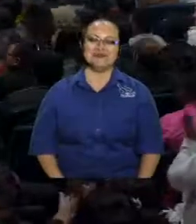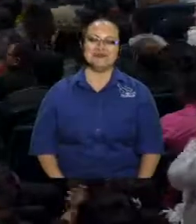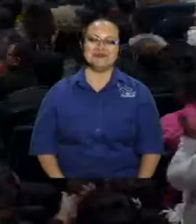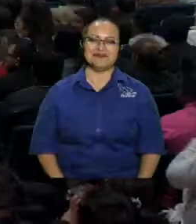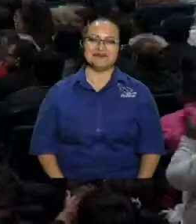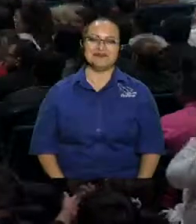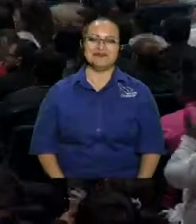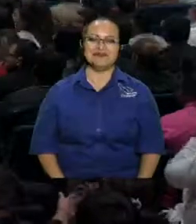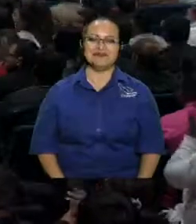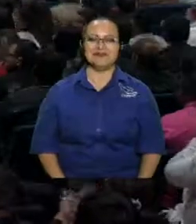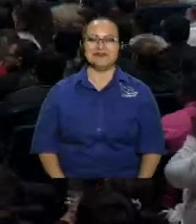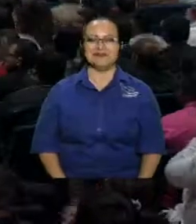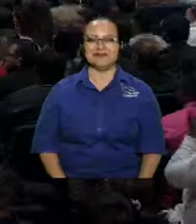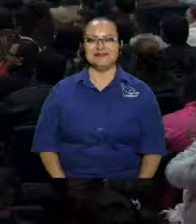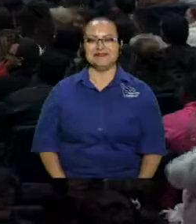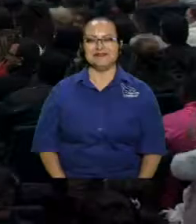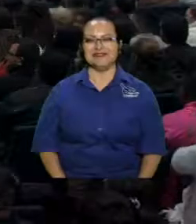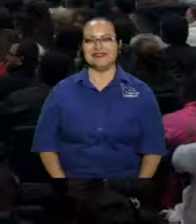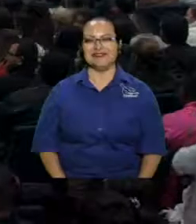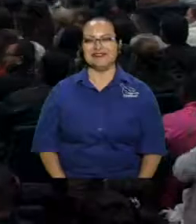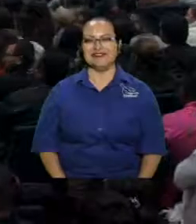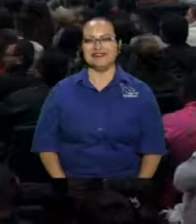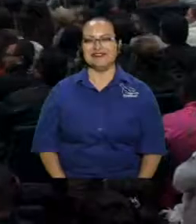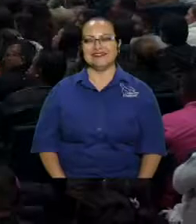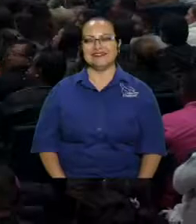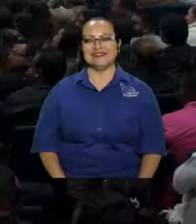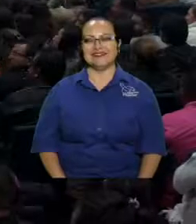No les vamos a hacer el feo.